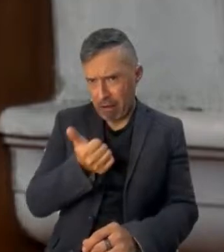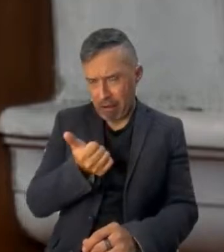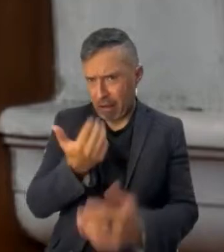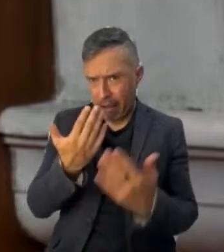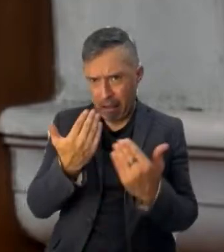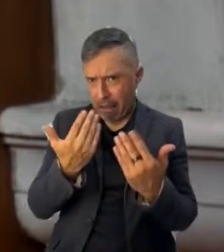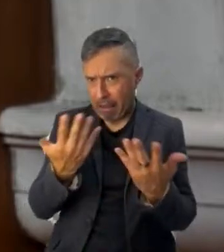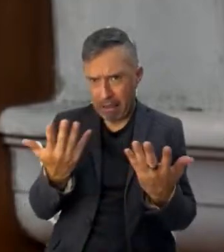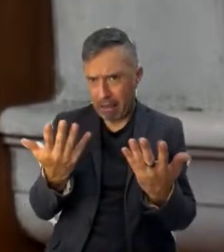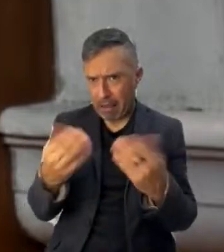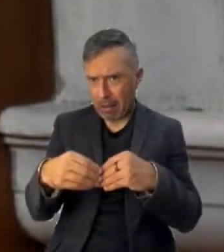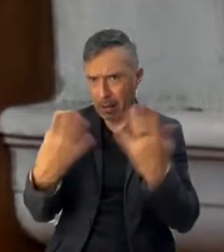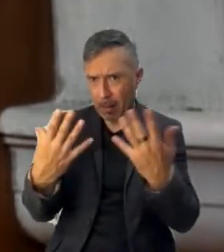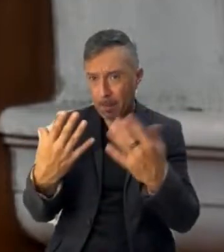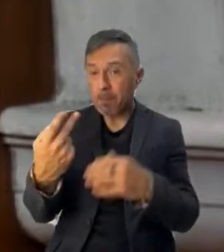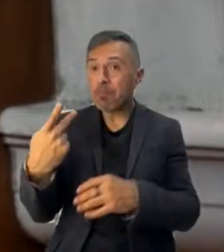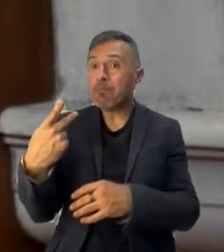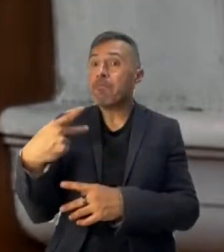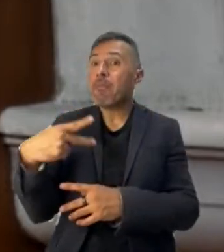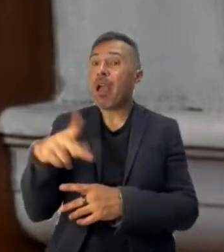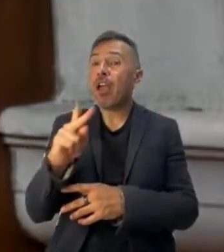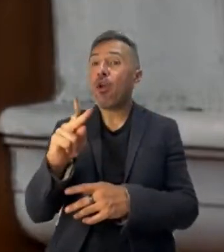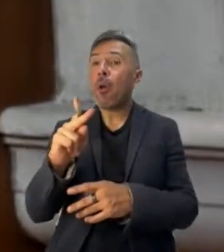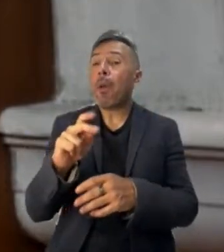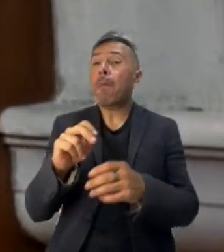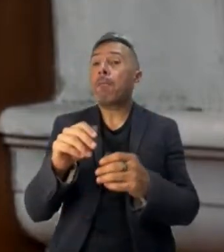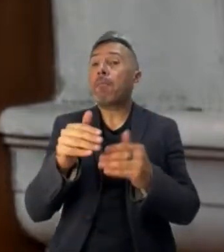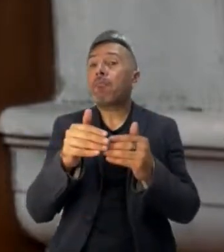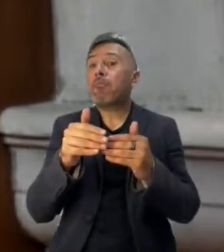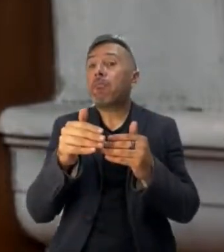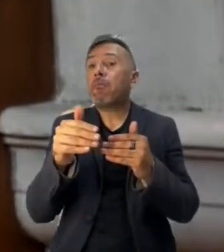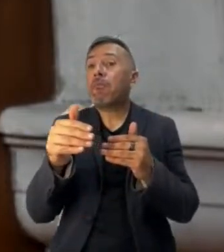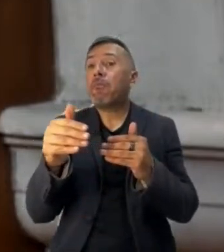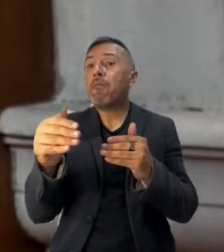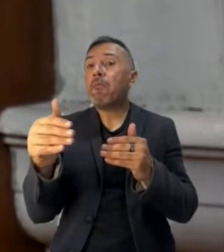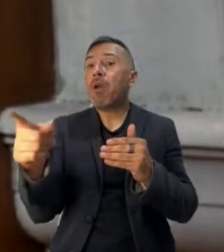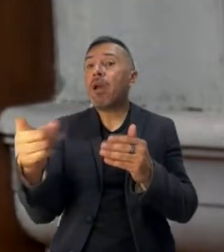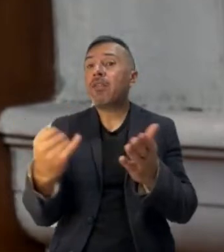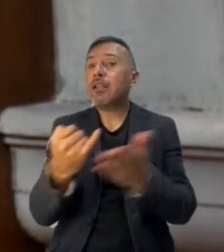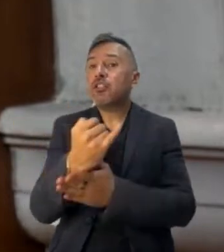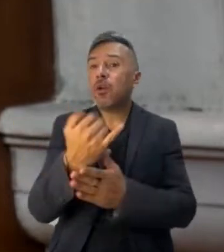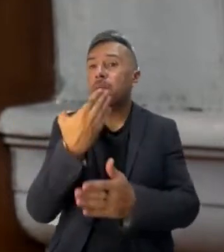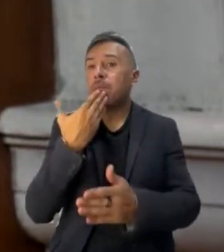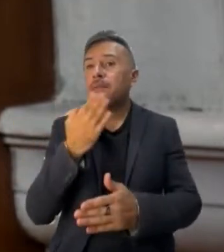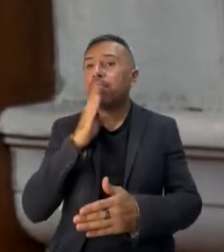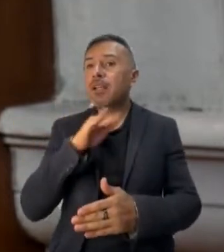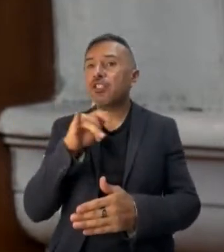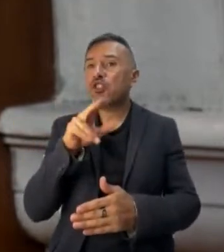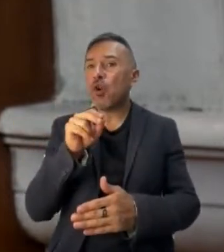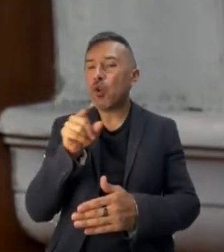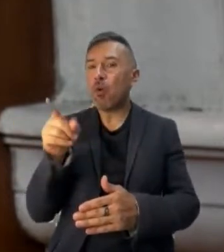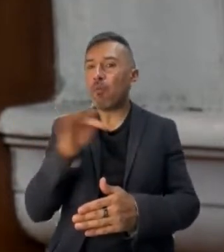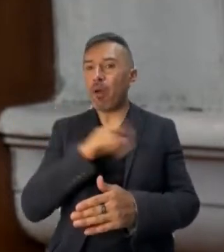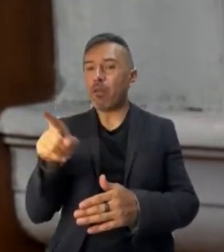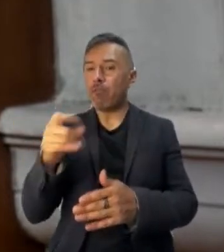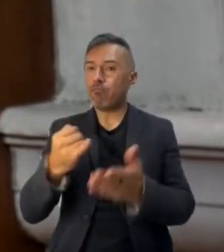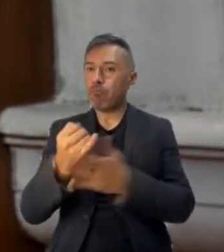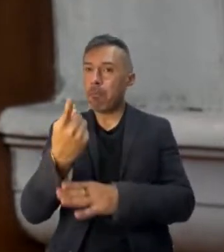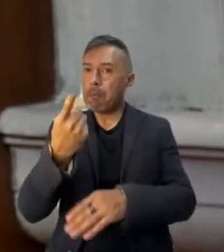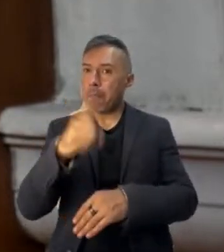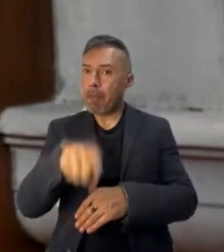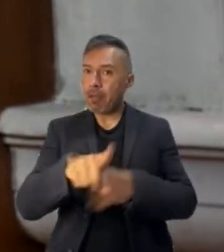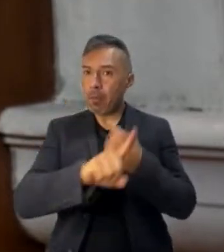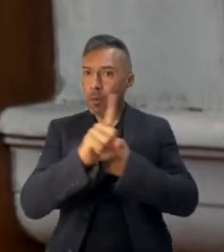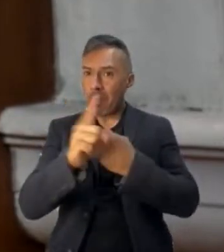si fueron responsabilidad, sí o no, del Ejecutivo, ya sea para ejecutar o para omitir. Y bajo